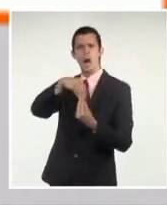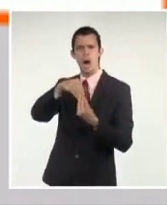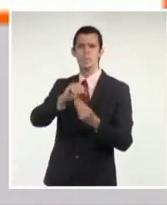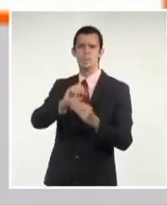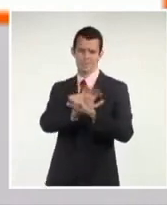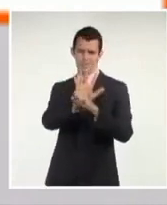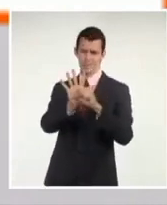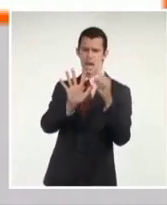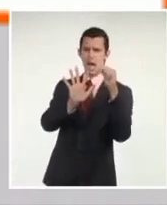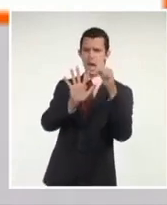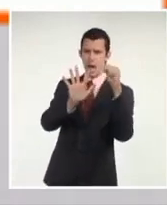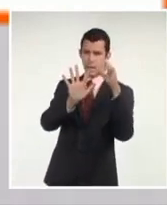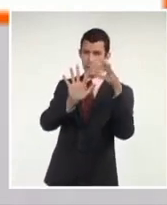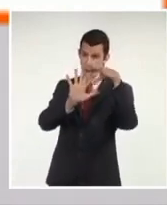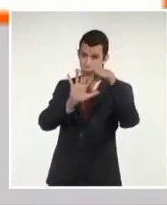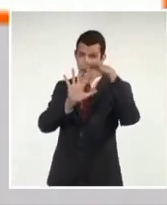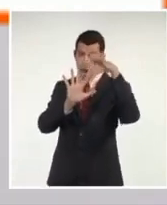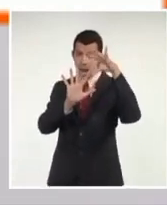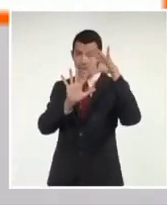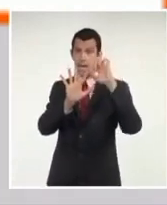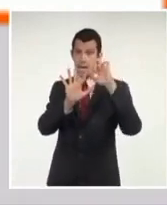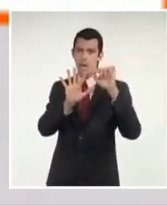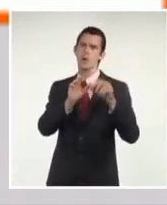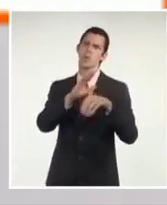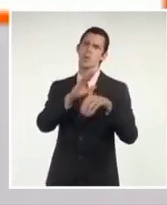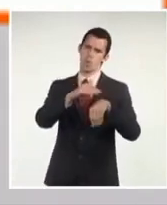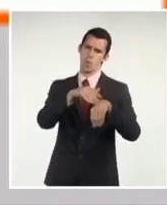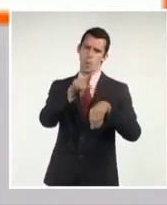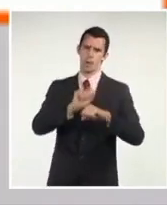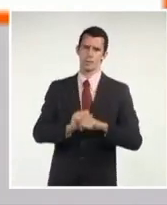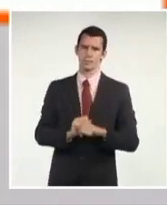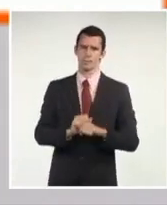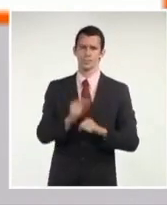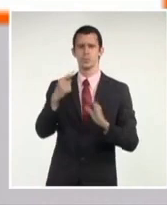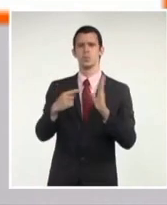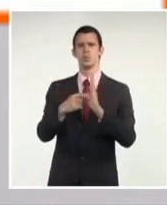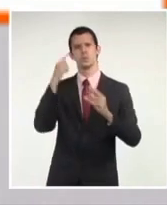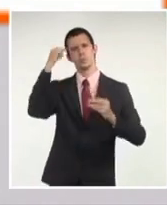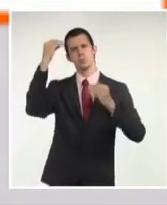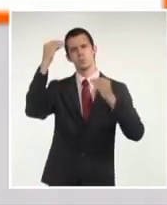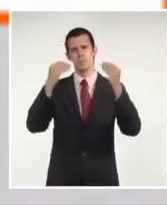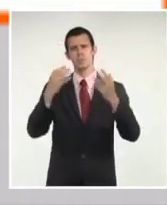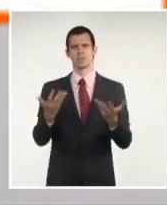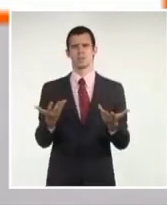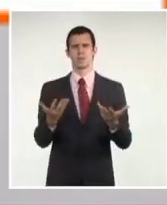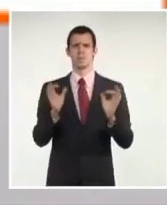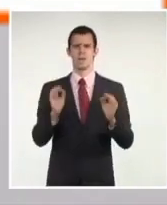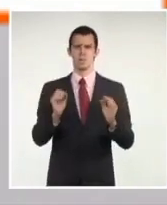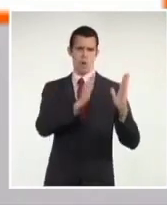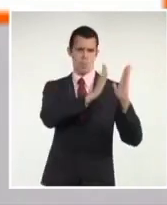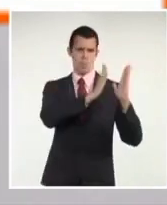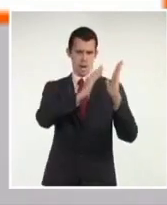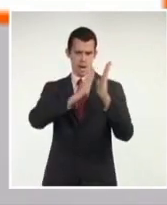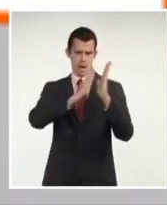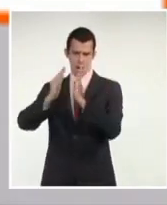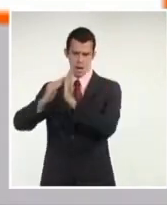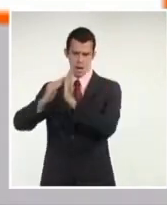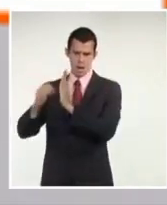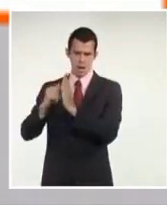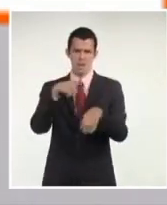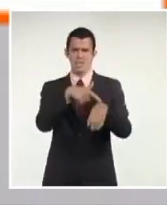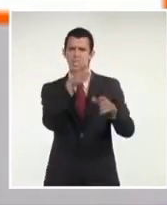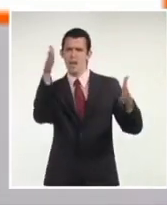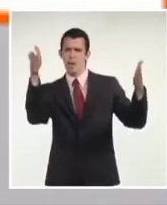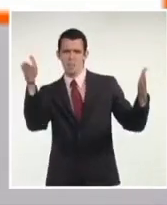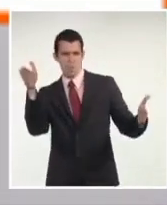en el tiempo? Y qué han representado estos cambios. Entonces, hacer memoria